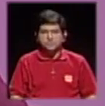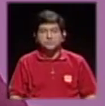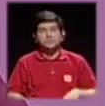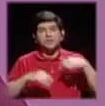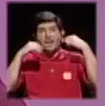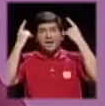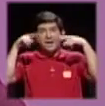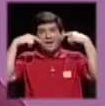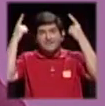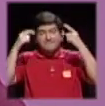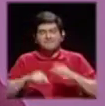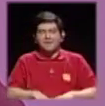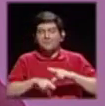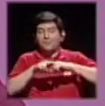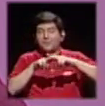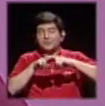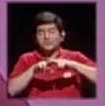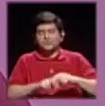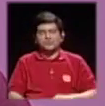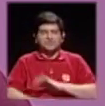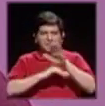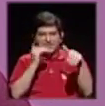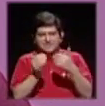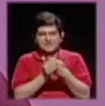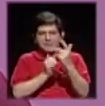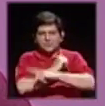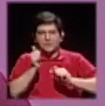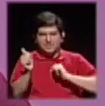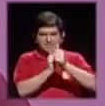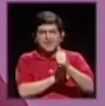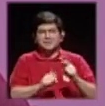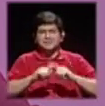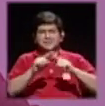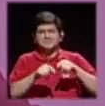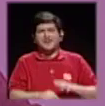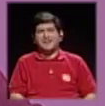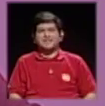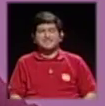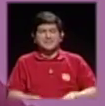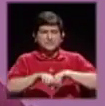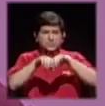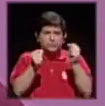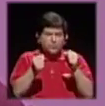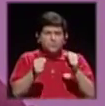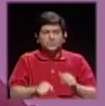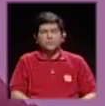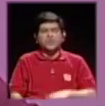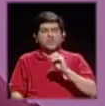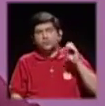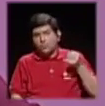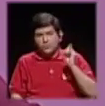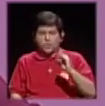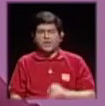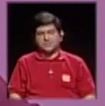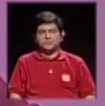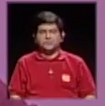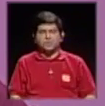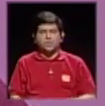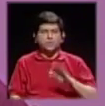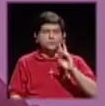famoso tren que las cruza todo el país, pues sufren una serie de violaciones por sus compañeros, por las gentes que los están